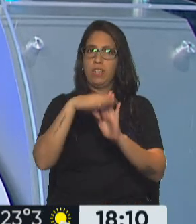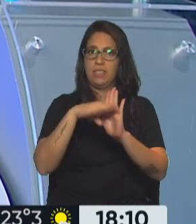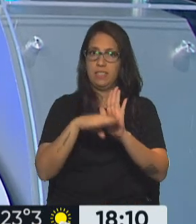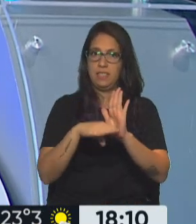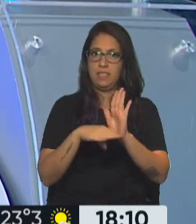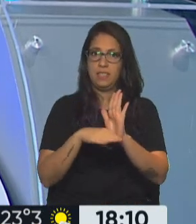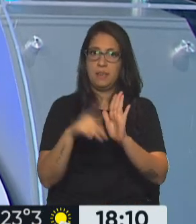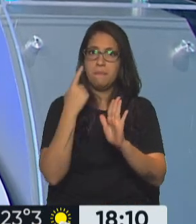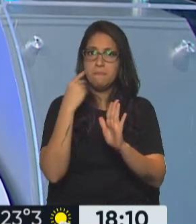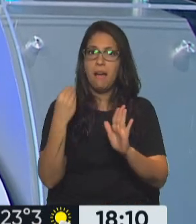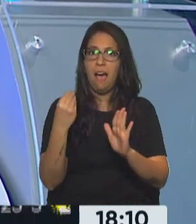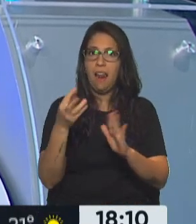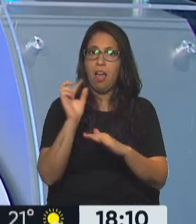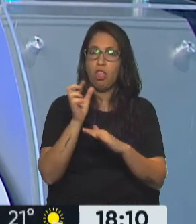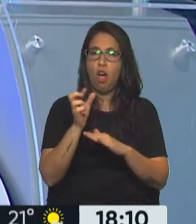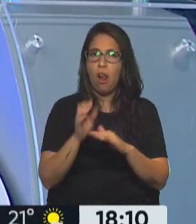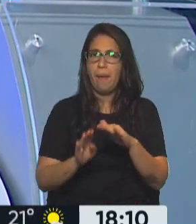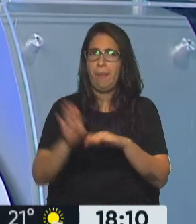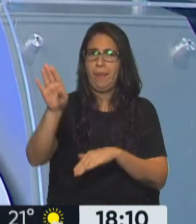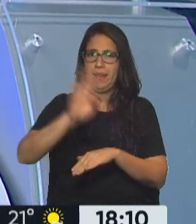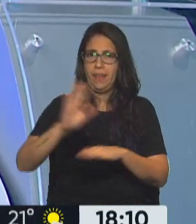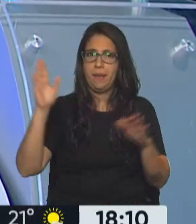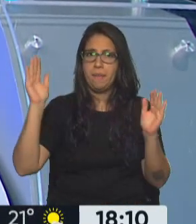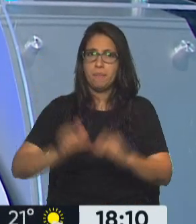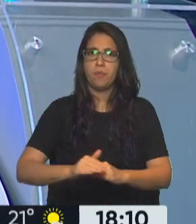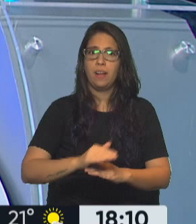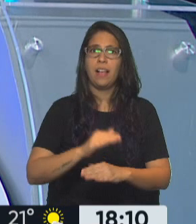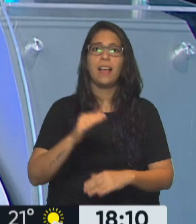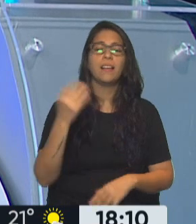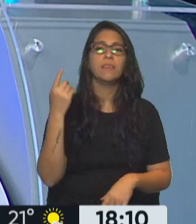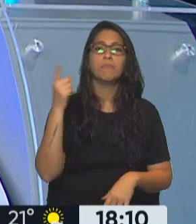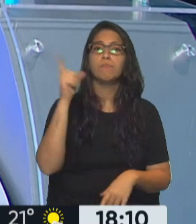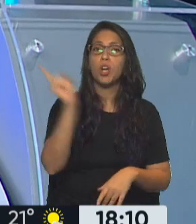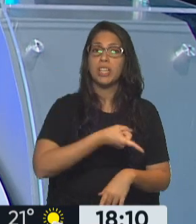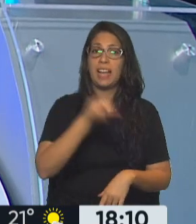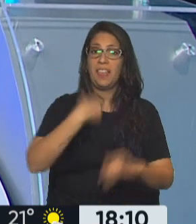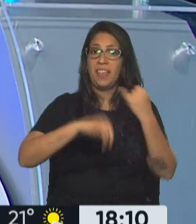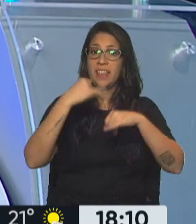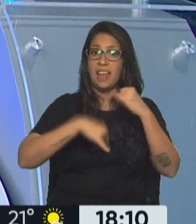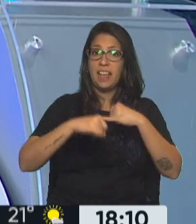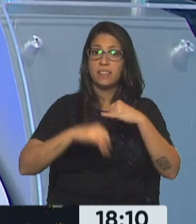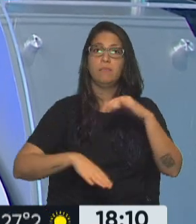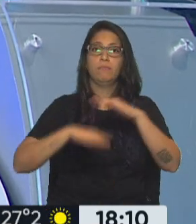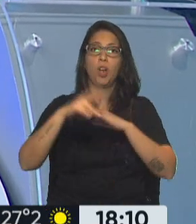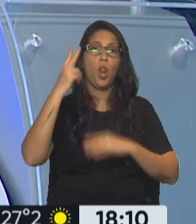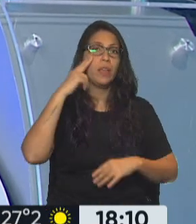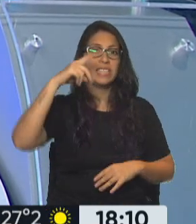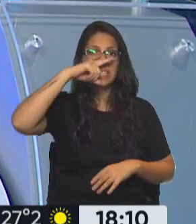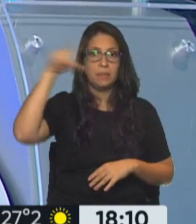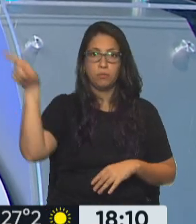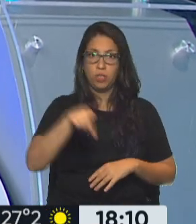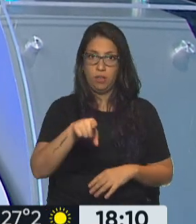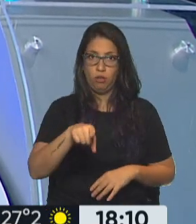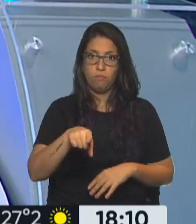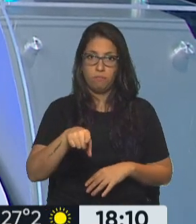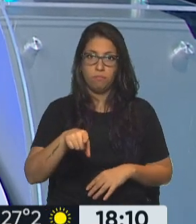frenar la corrida hacia el dólar. Tasa de interés, fíjate, las tasas de interés de plazos fijos pasaron al 97%. Ya te digo, en